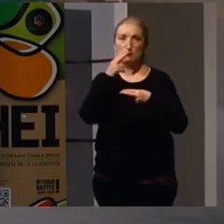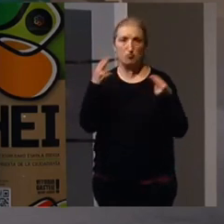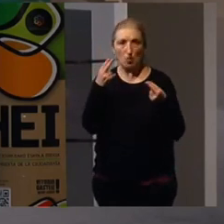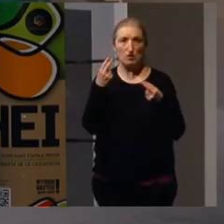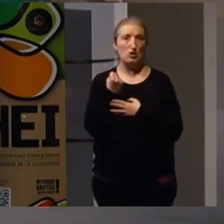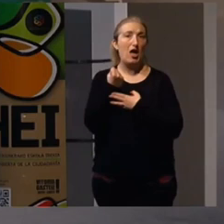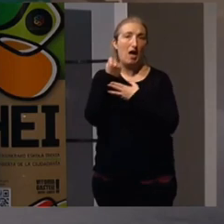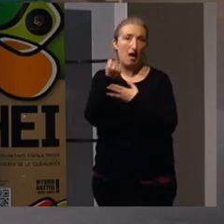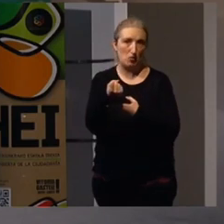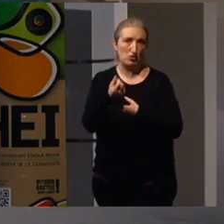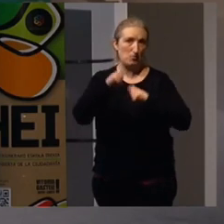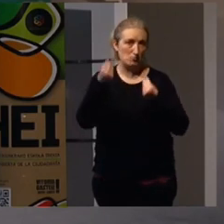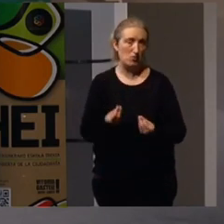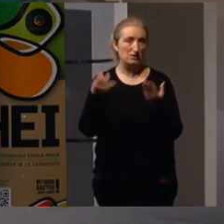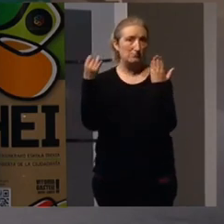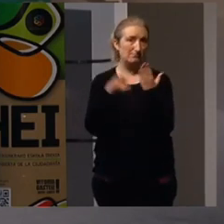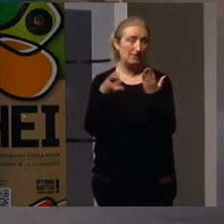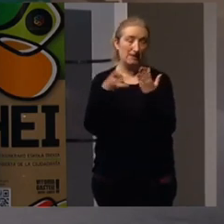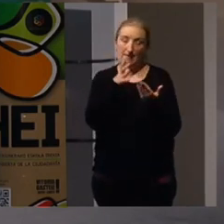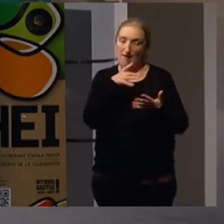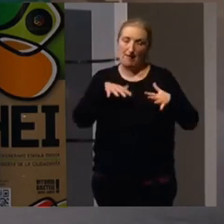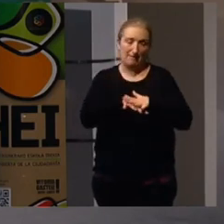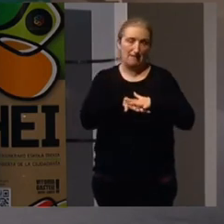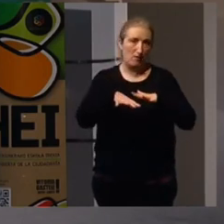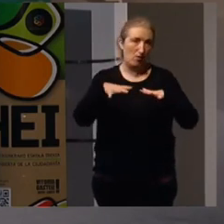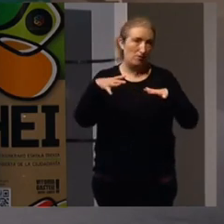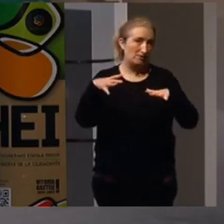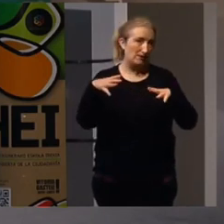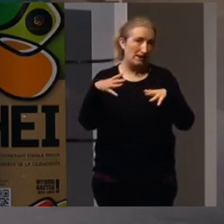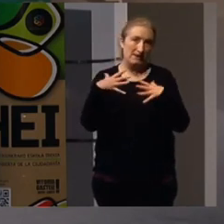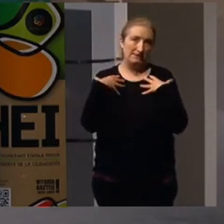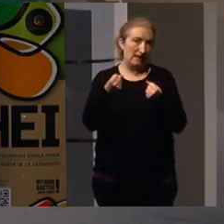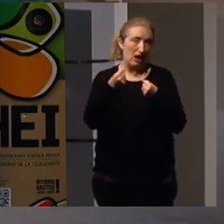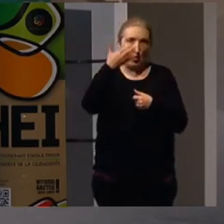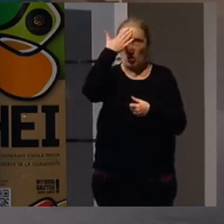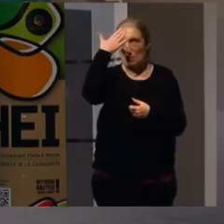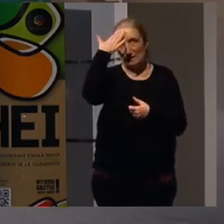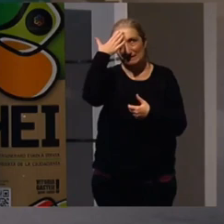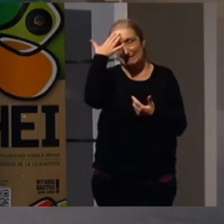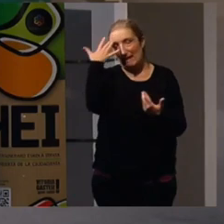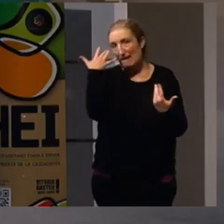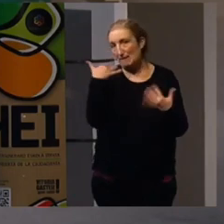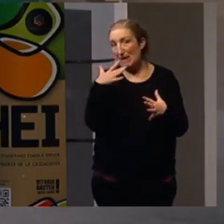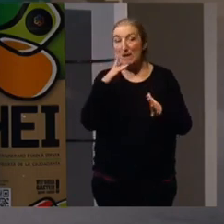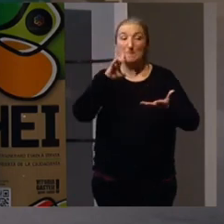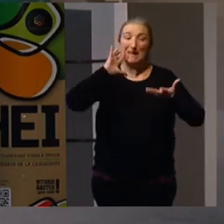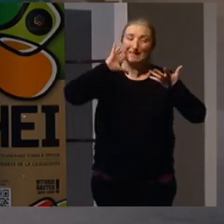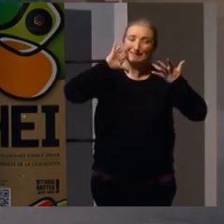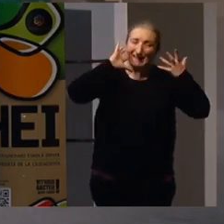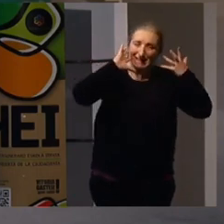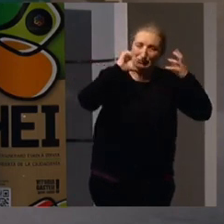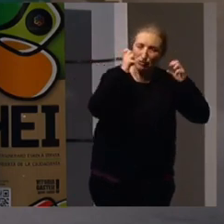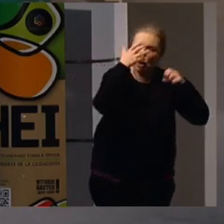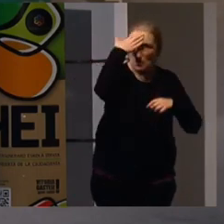capaces de dar sostén. Y lo real es que ahora mismo las redes de salud mental, con alguna excepción, para el trastorno mental